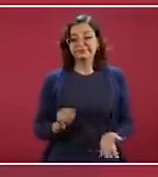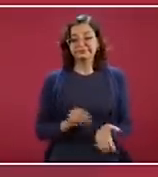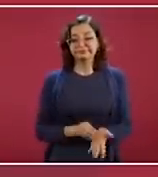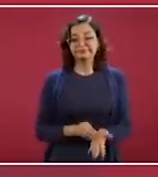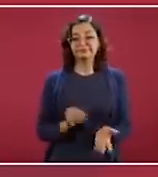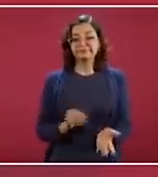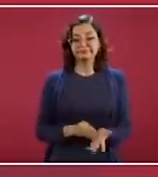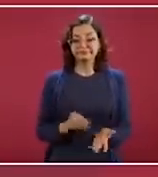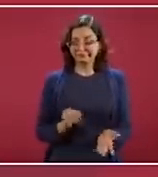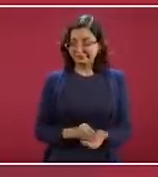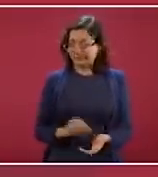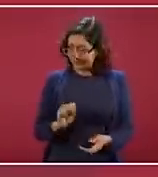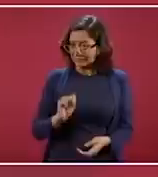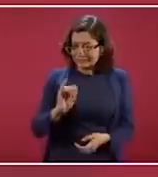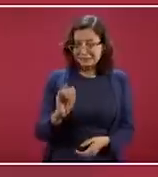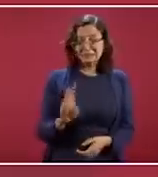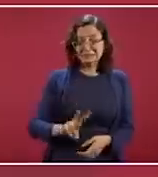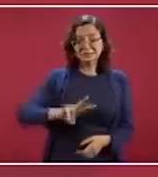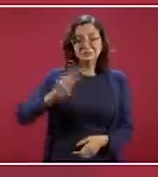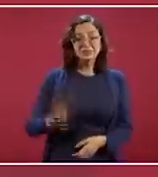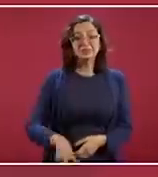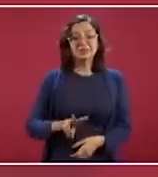Pues sí, sí es cierto, sí es real.